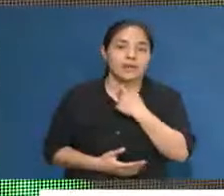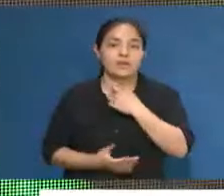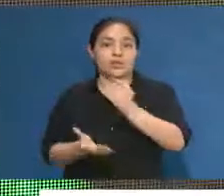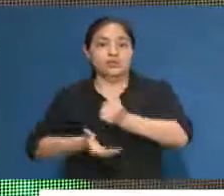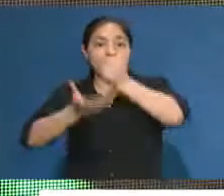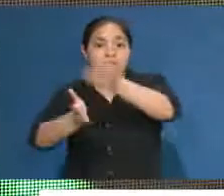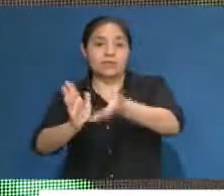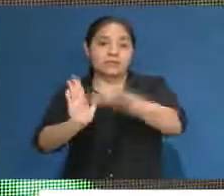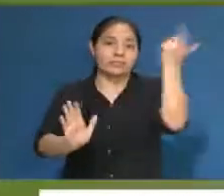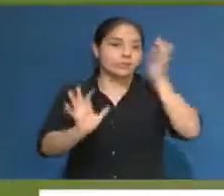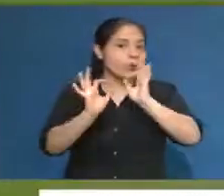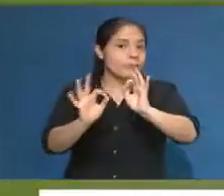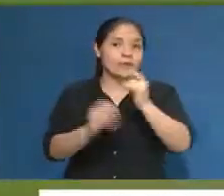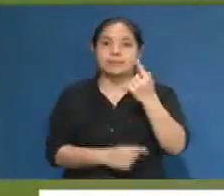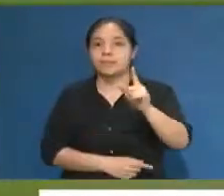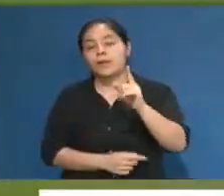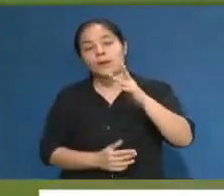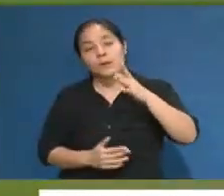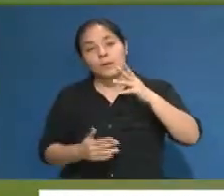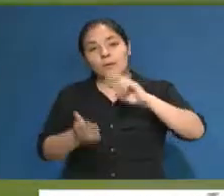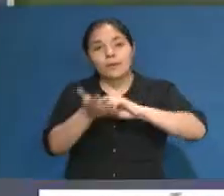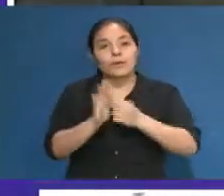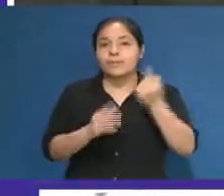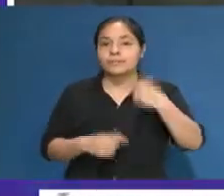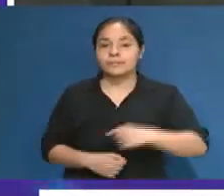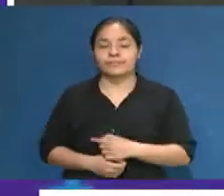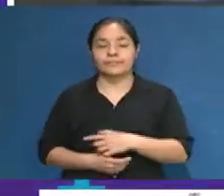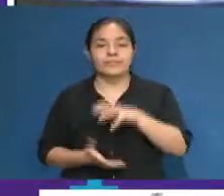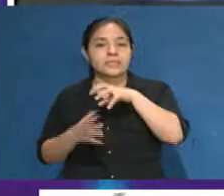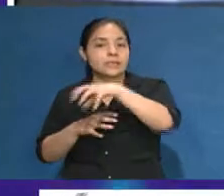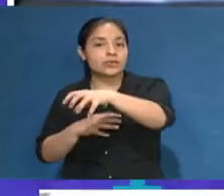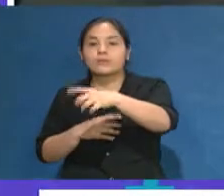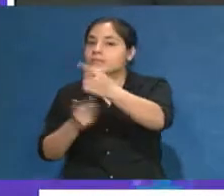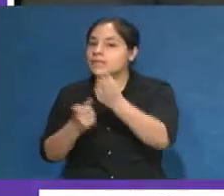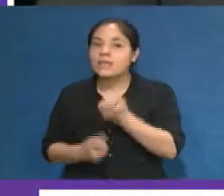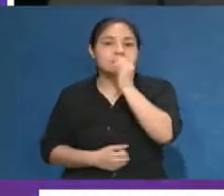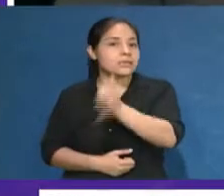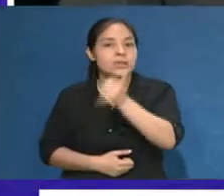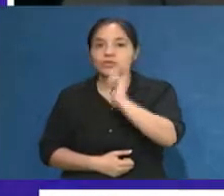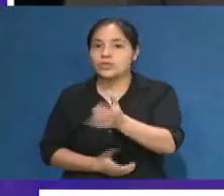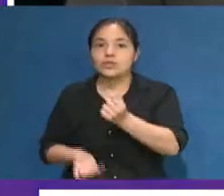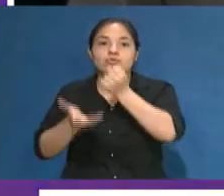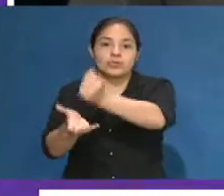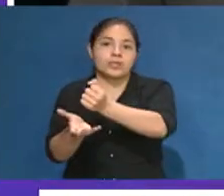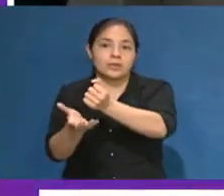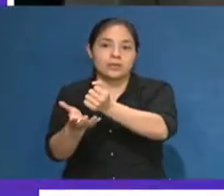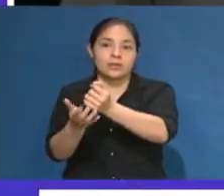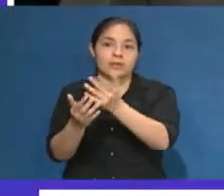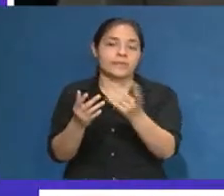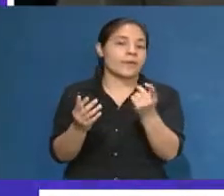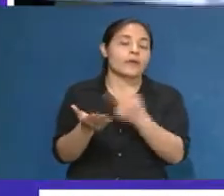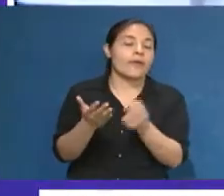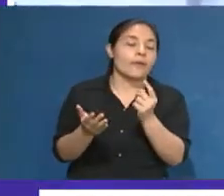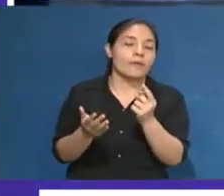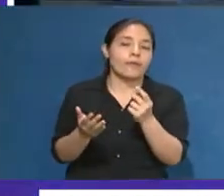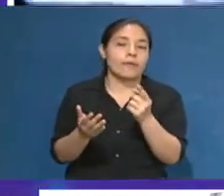El grave problema es que hay un sector muy grande de la población que sí los necesita y que no puede estar sujeto a una revisión y mientras en